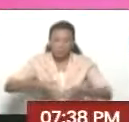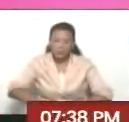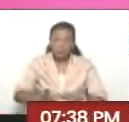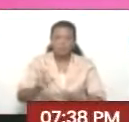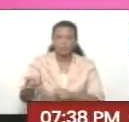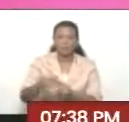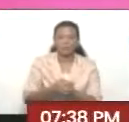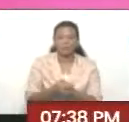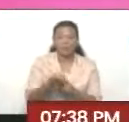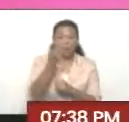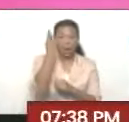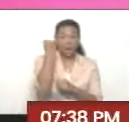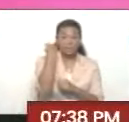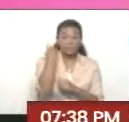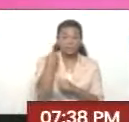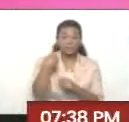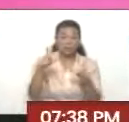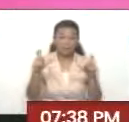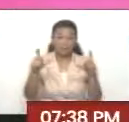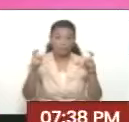Yo ayer saqué esta foto